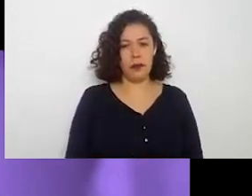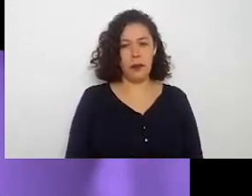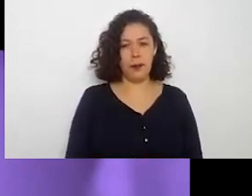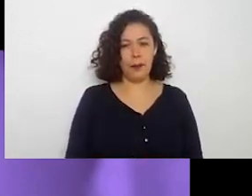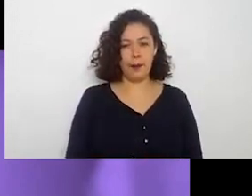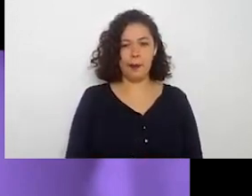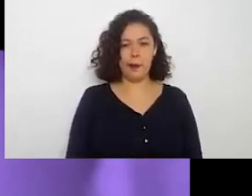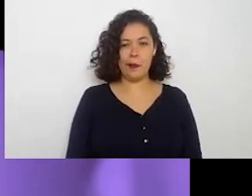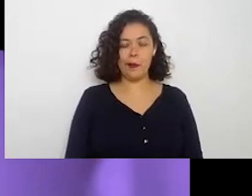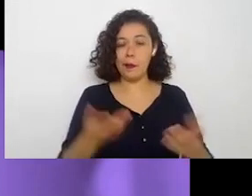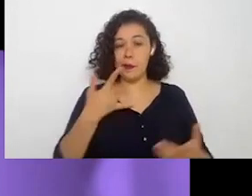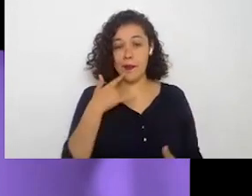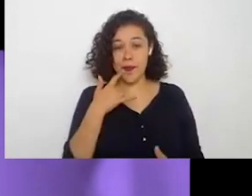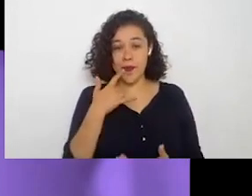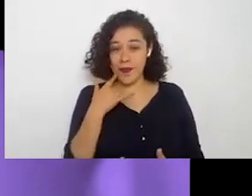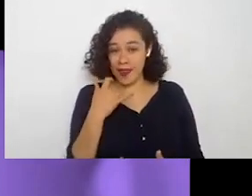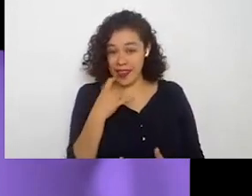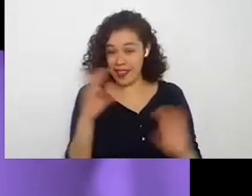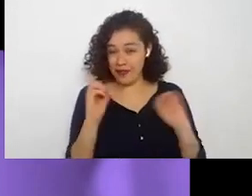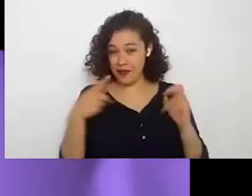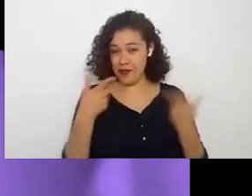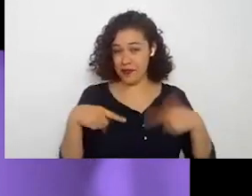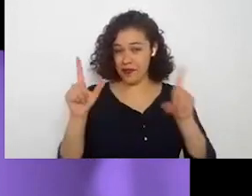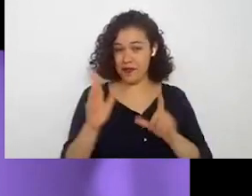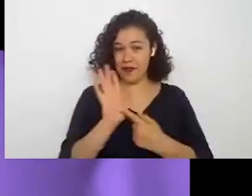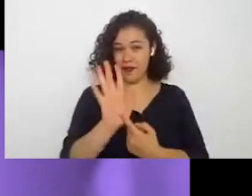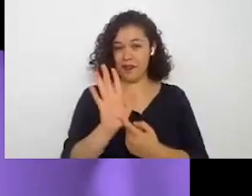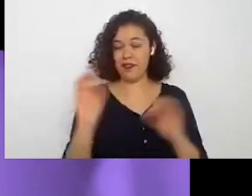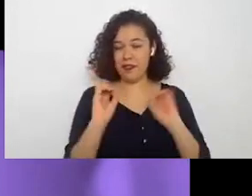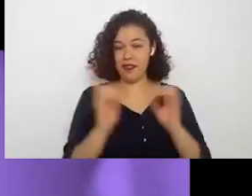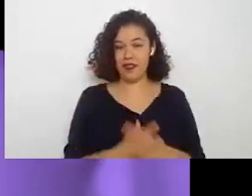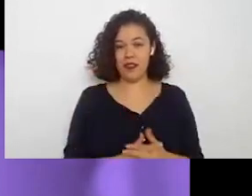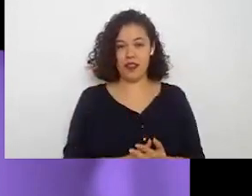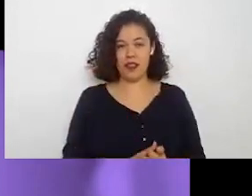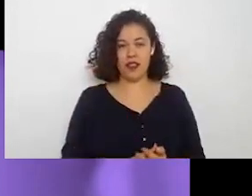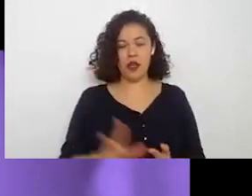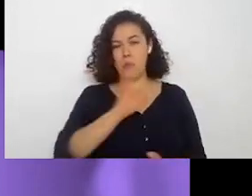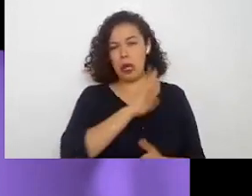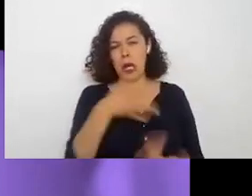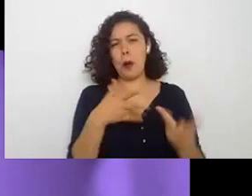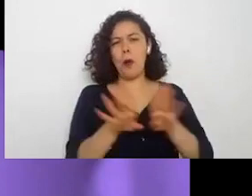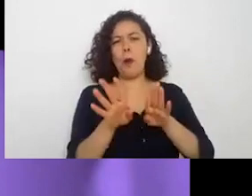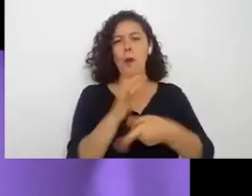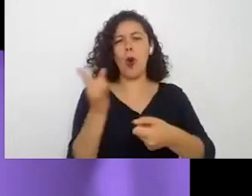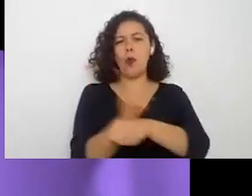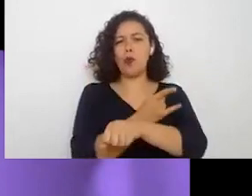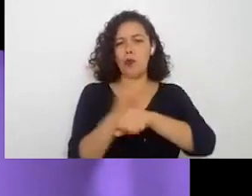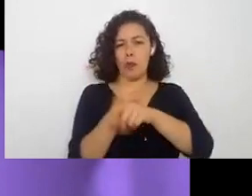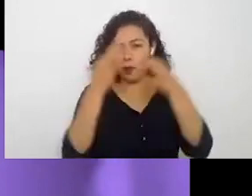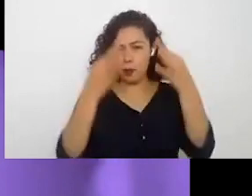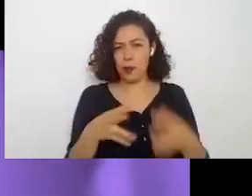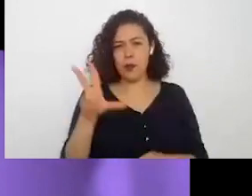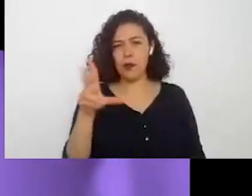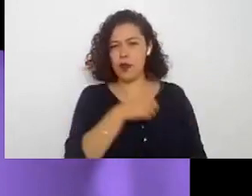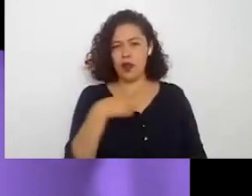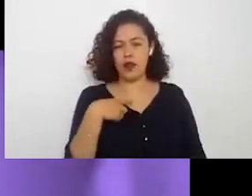¿No se animan a exponer su presupuesto? Lo pueden hacer ficticio, ¿eh? No tiene que ser el real.